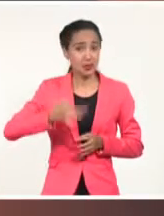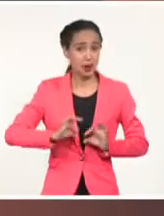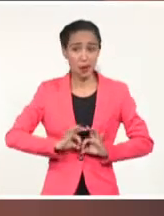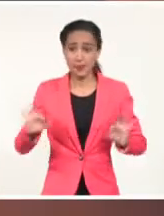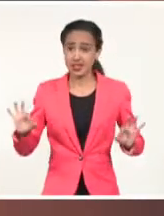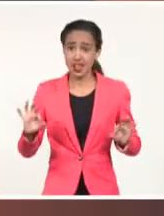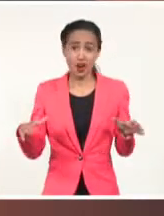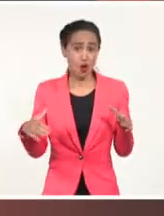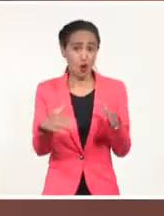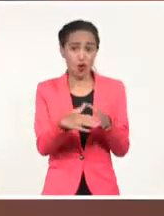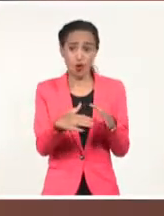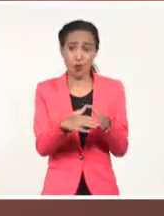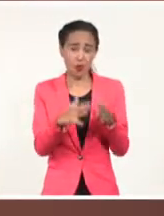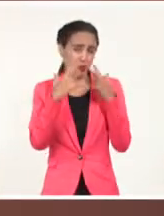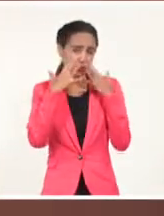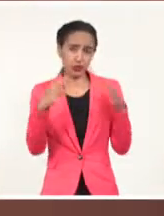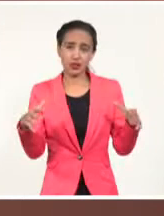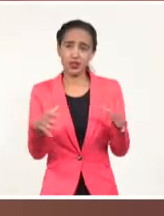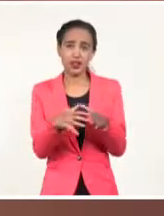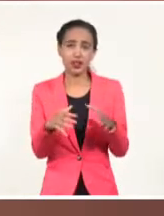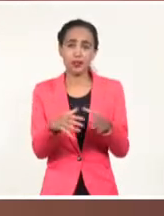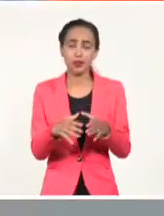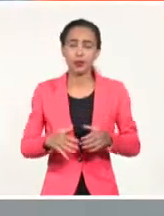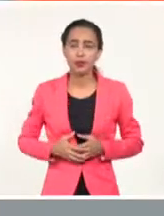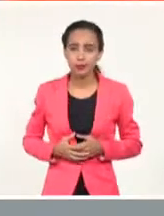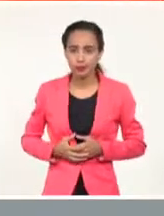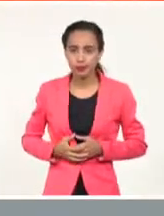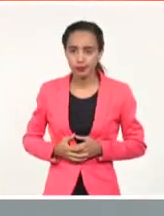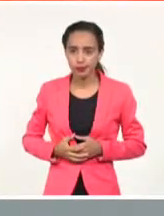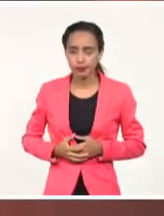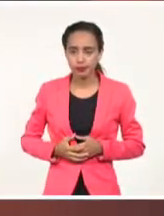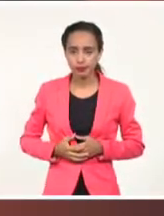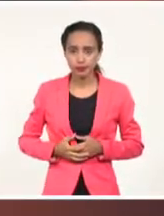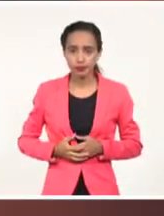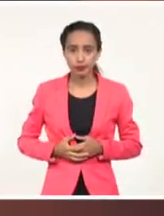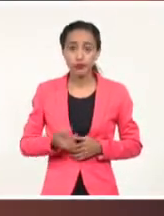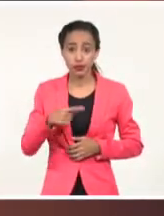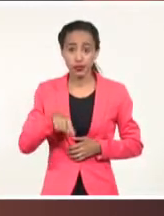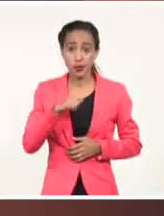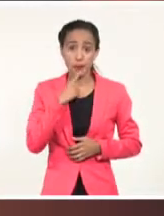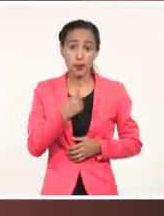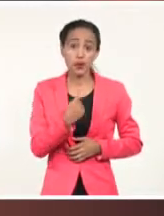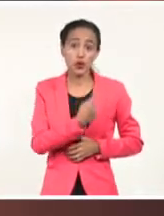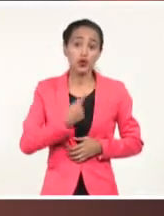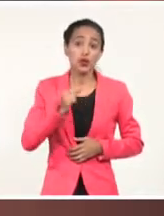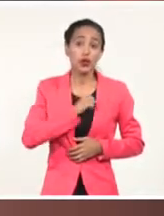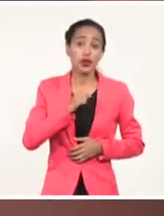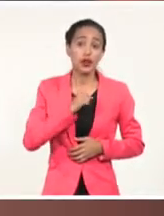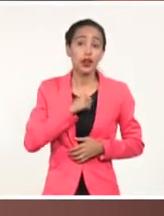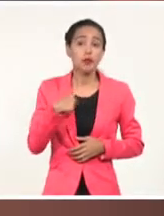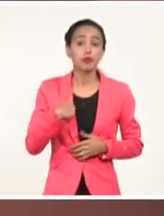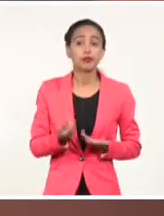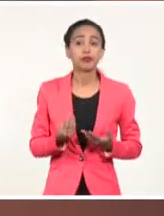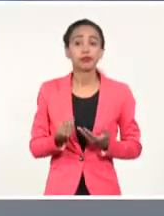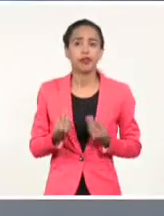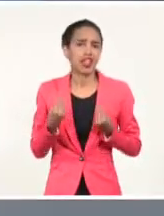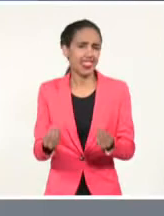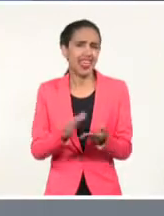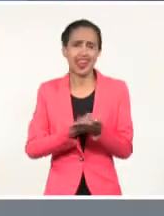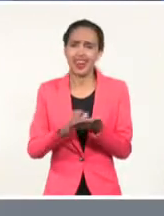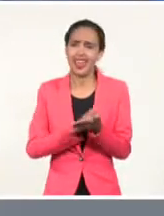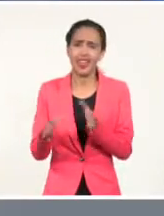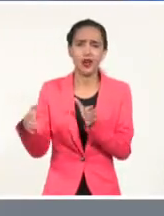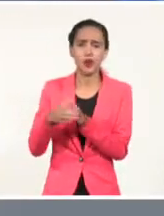Besonderes. Großer Verein, große Mannschaft. Un aliciente más para el Bayern, decidido. Wir haben bestimmt alles andere, aber nichts zu verschenken in